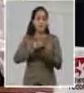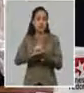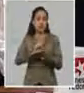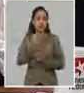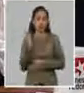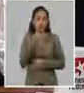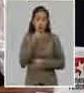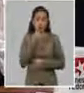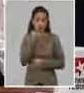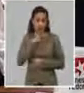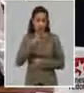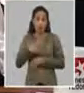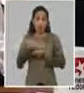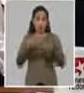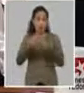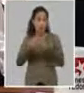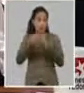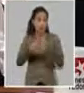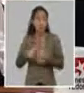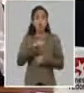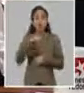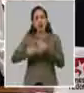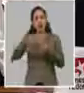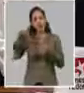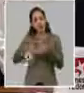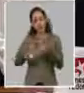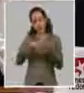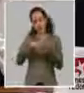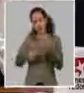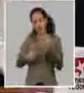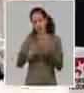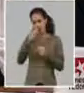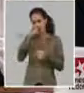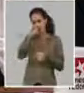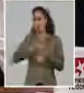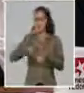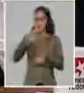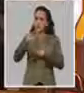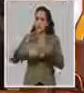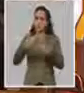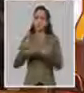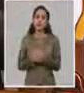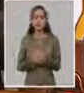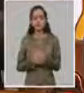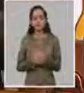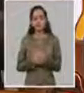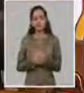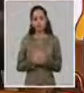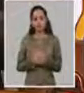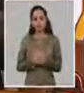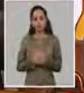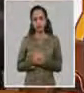apreciar en Granma y como también lo están haciendo otras provincias del país. En el caso de estas